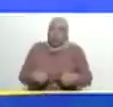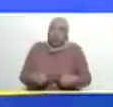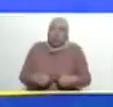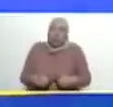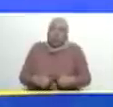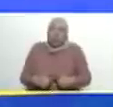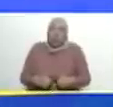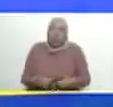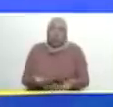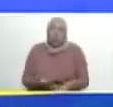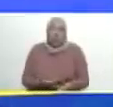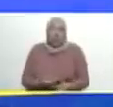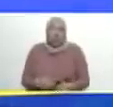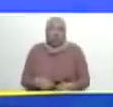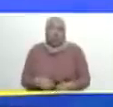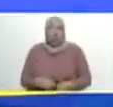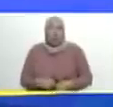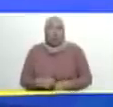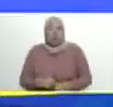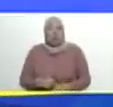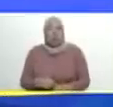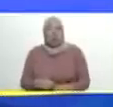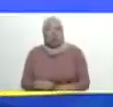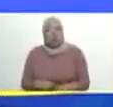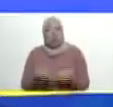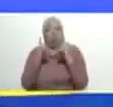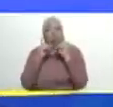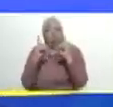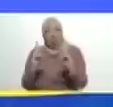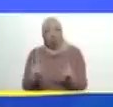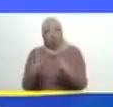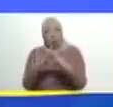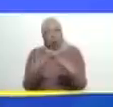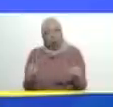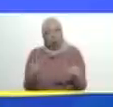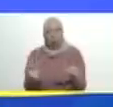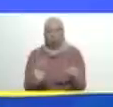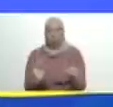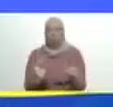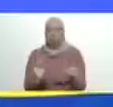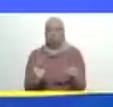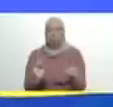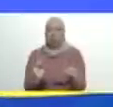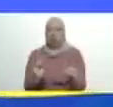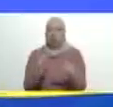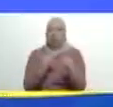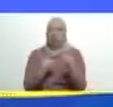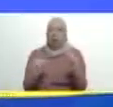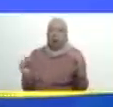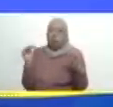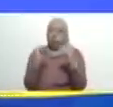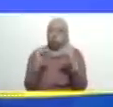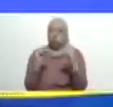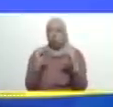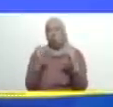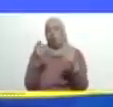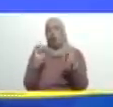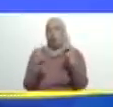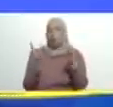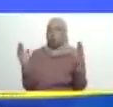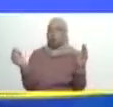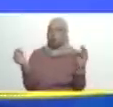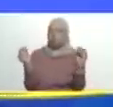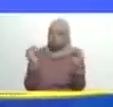desproporcionada. No quiere decir que estemos de acuerdo con todo, pero siempre, siempre debemos